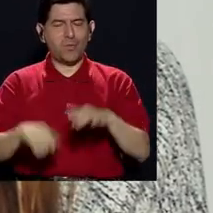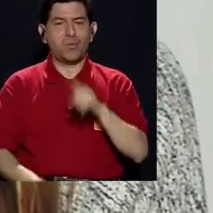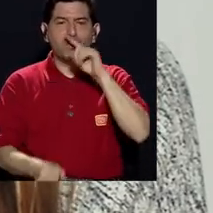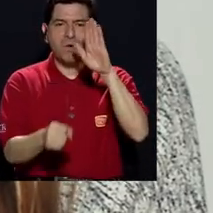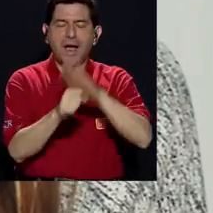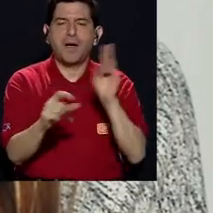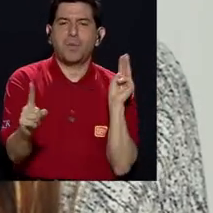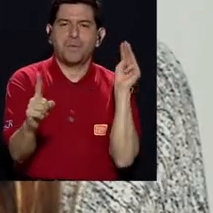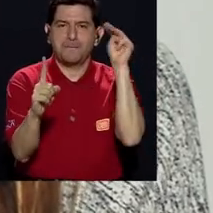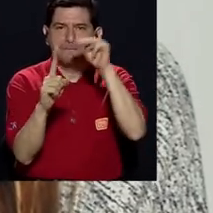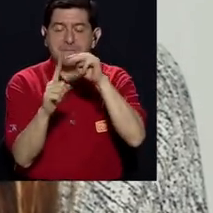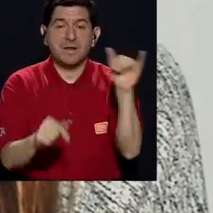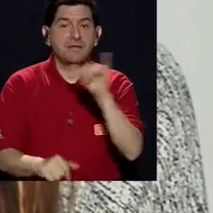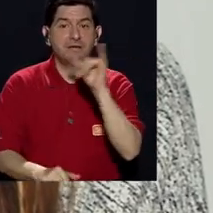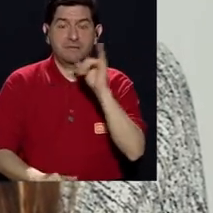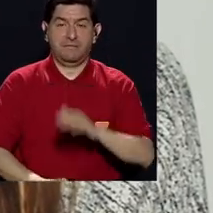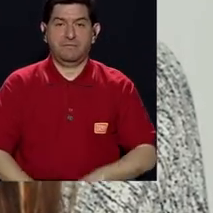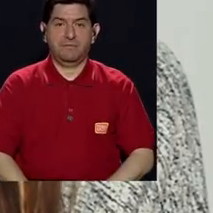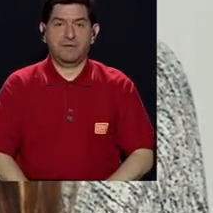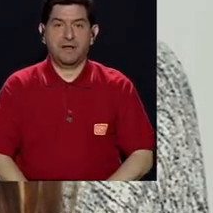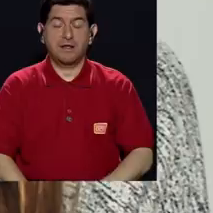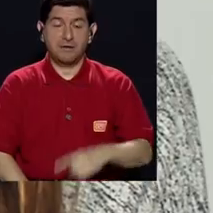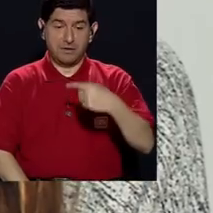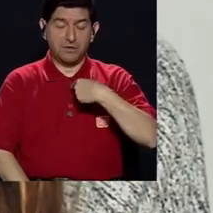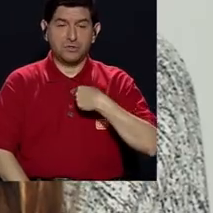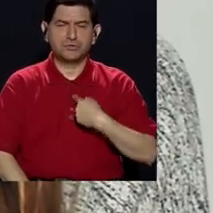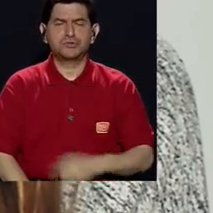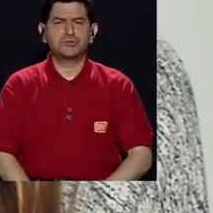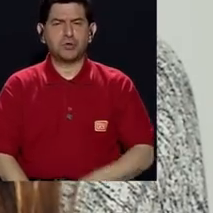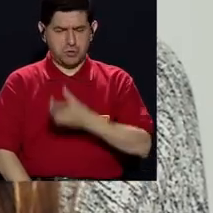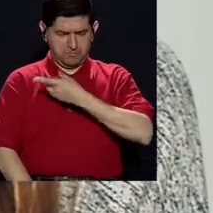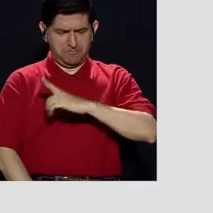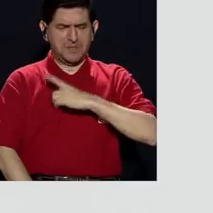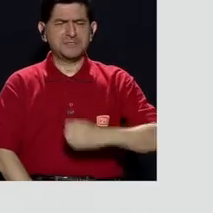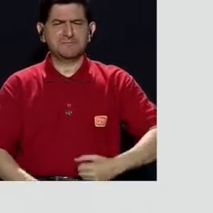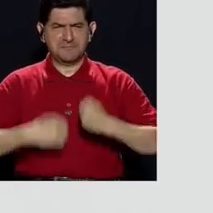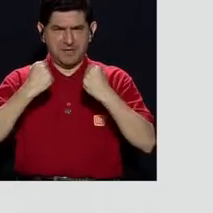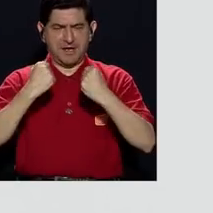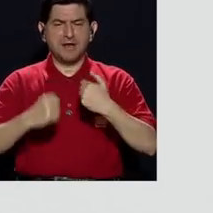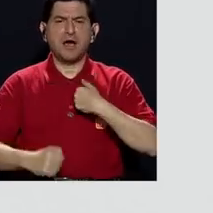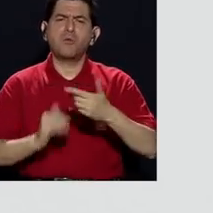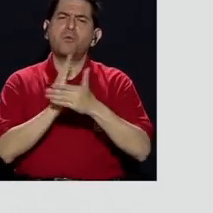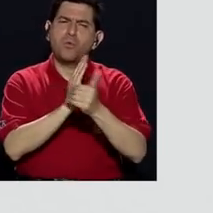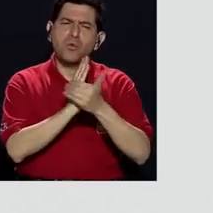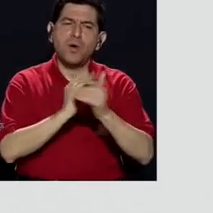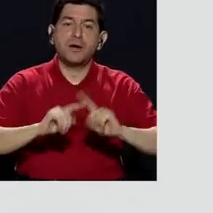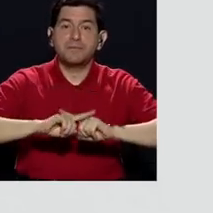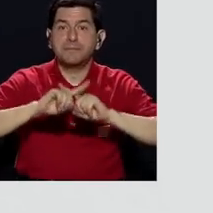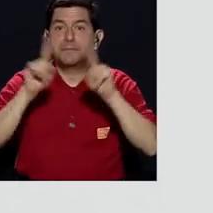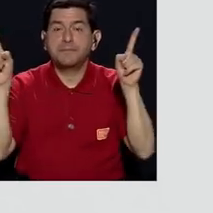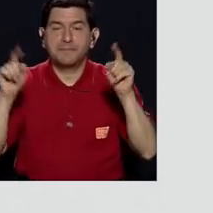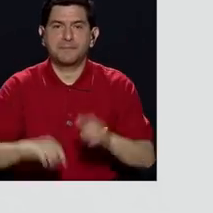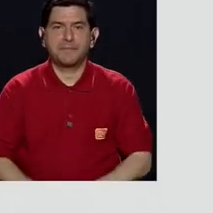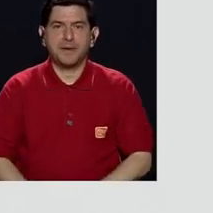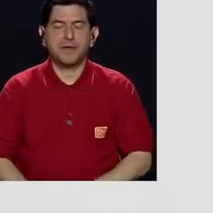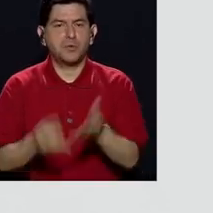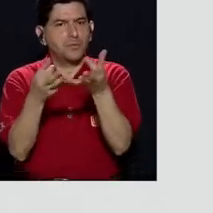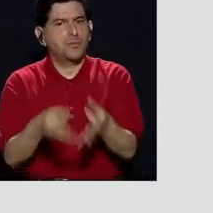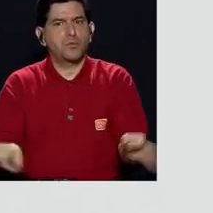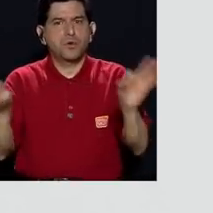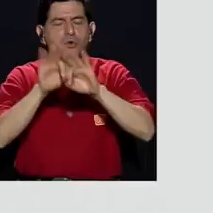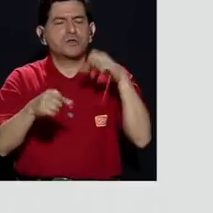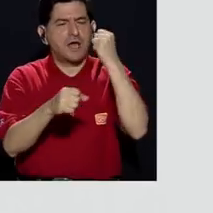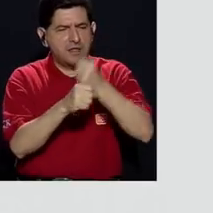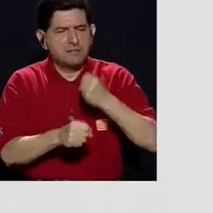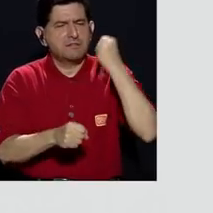a alcanzar mis metas también texto y disciplinada uno puede tener talento pero lo que más